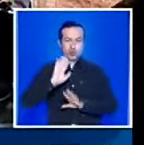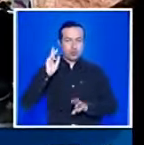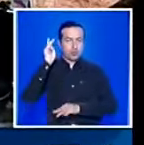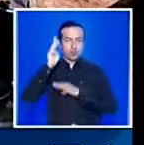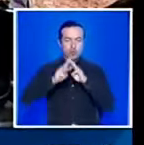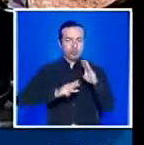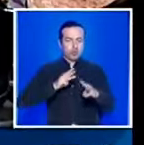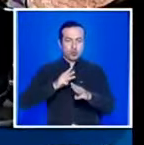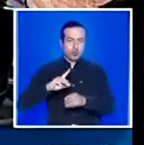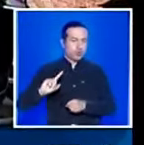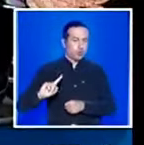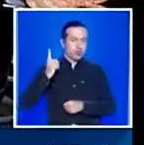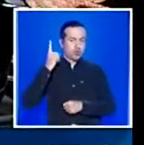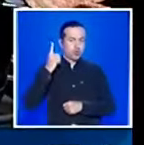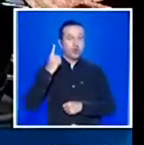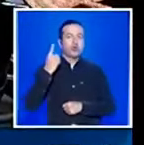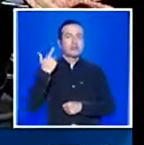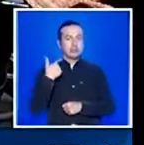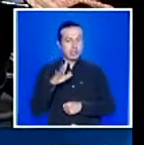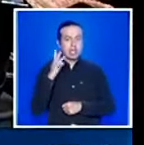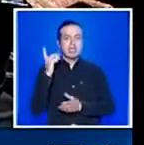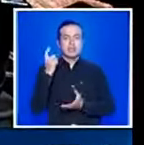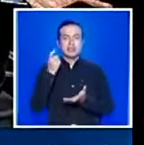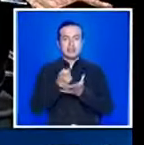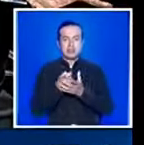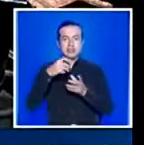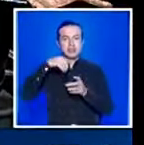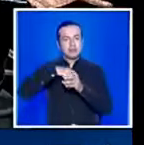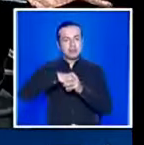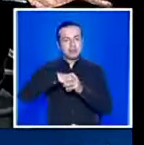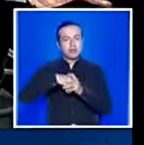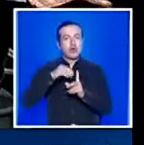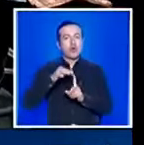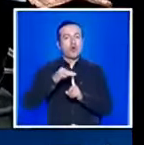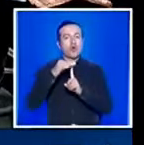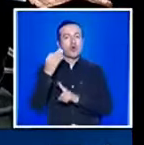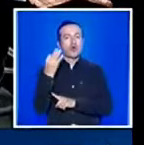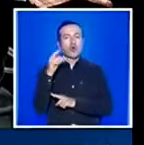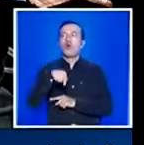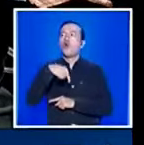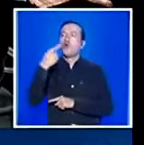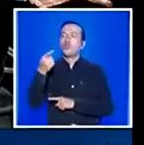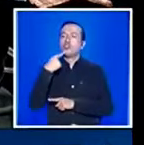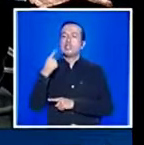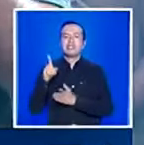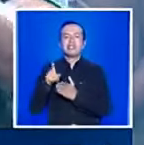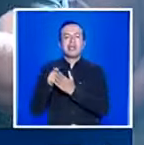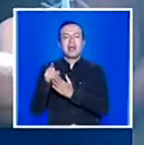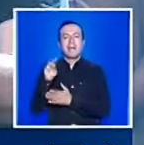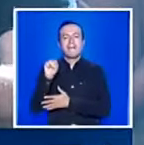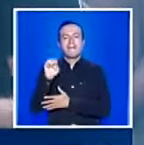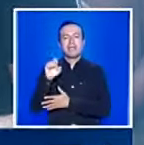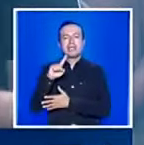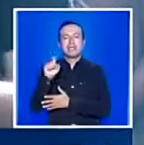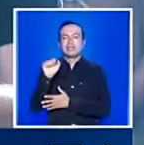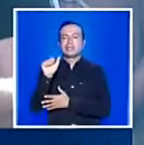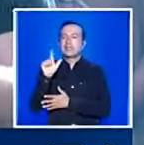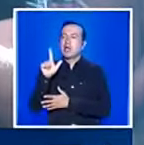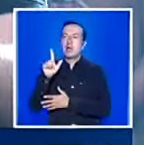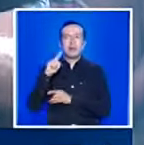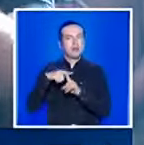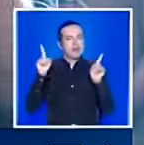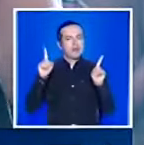es el único vodka en el mundo que lleva un chontacuro en su botella. Ajá. Aparte del mezcal, que hay mucha gente que lo relaciona con el mezcal, es